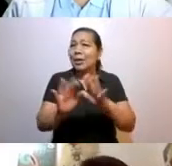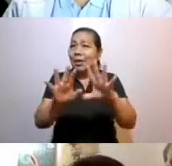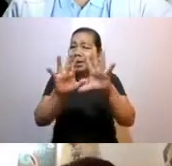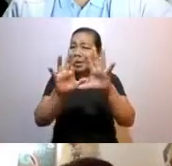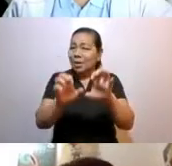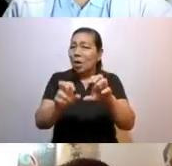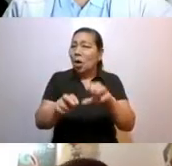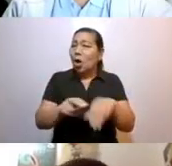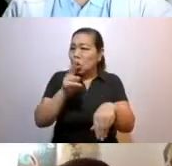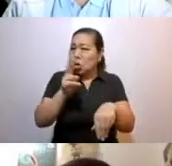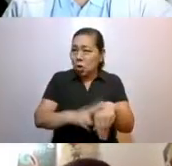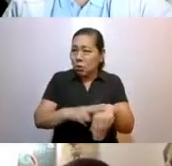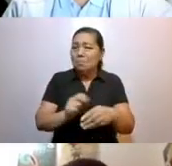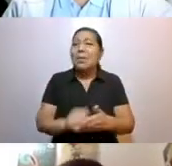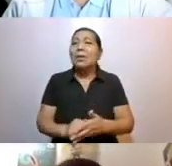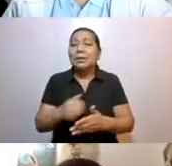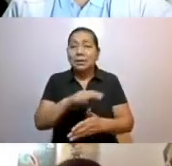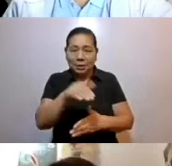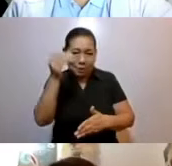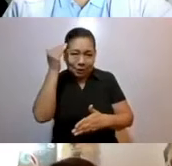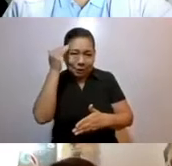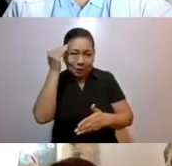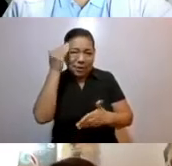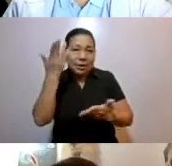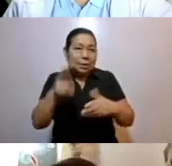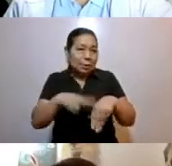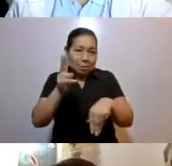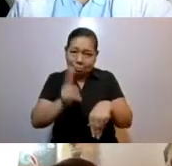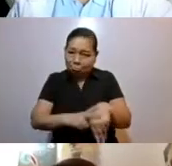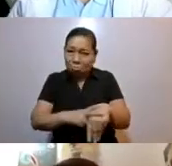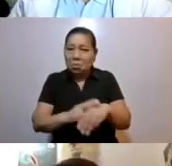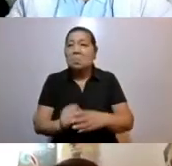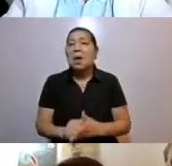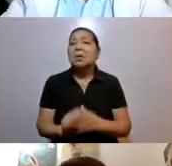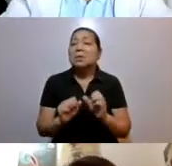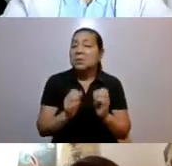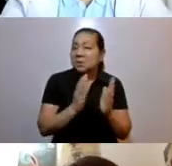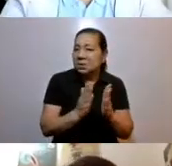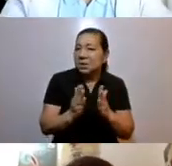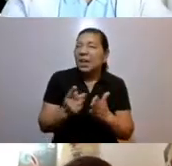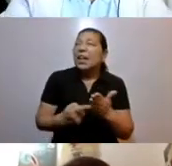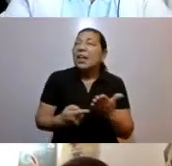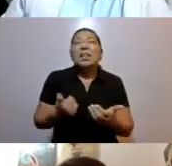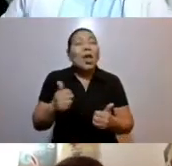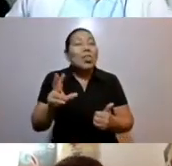la normalidad y sabiendo qué es normal, podemos determinar qué es